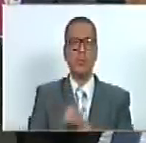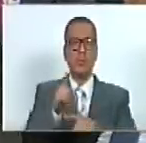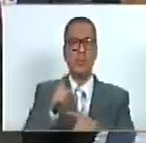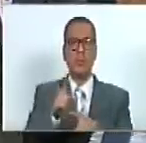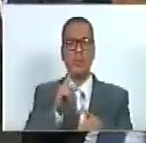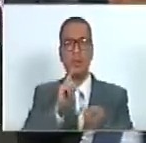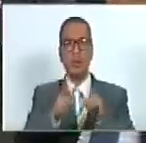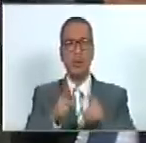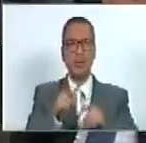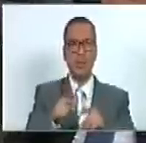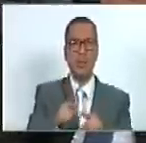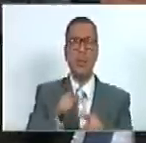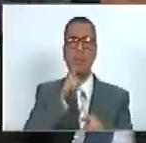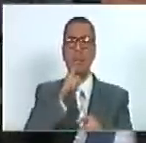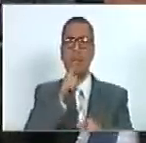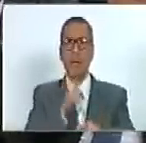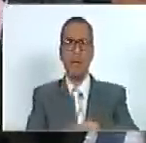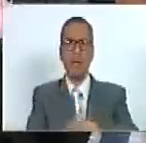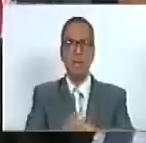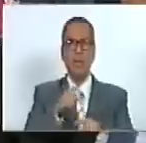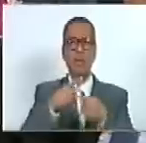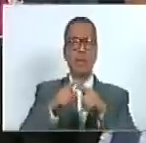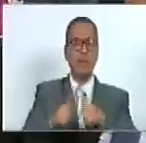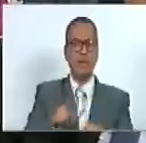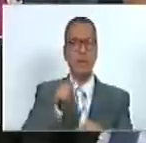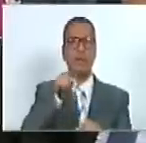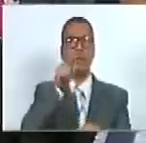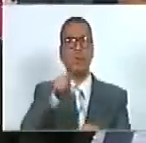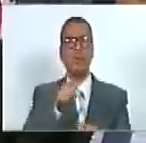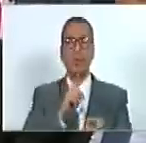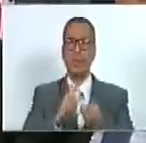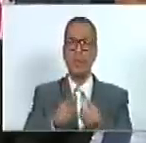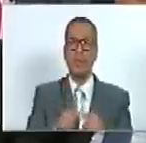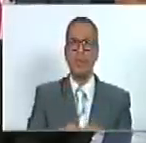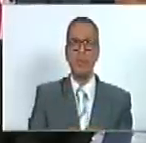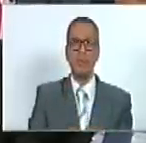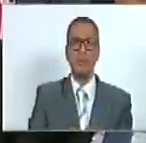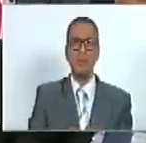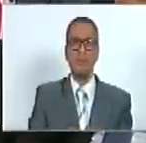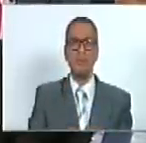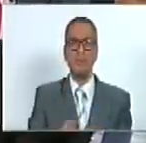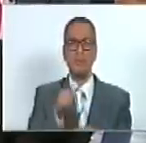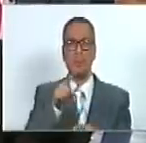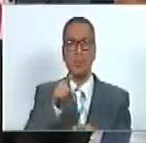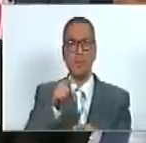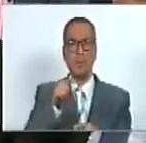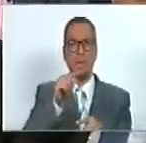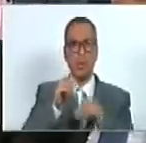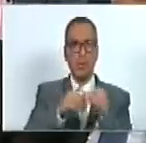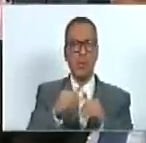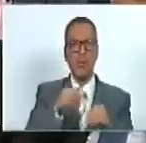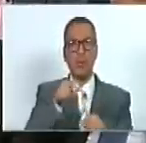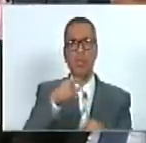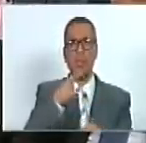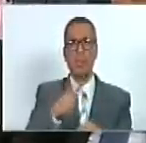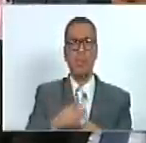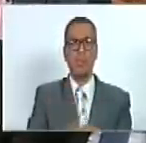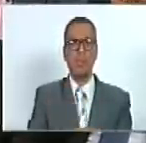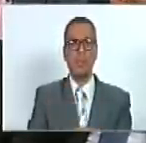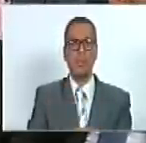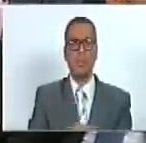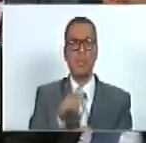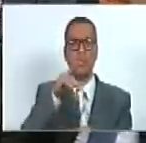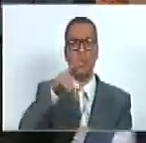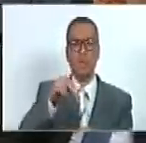palurdo, miserable, etcétera, etcétera, que tienen algunos ese estilo particular, que no